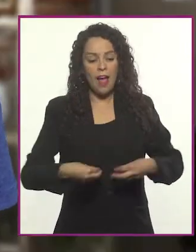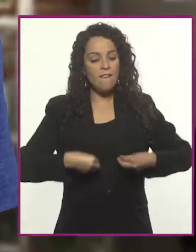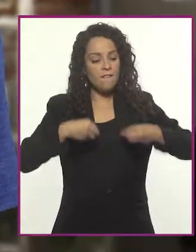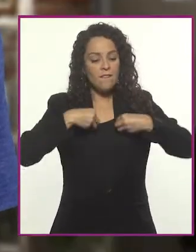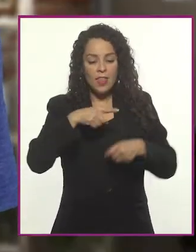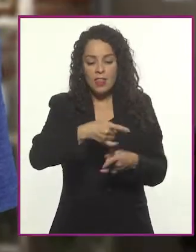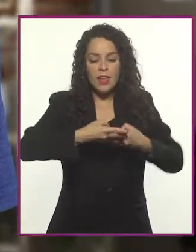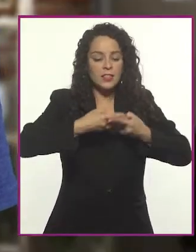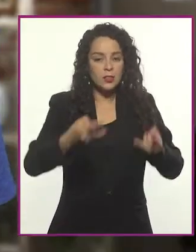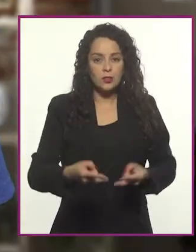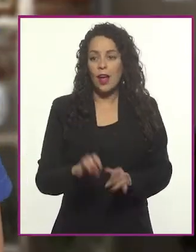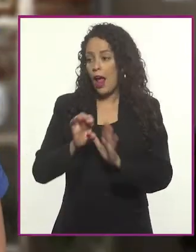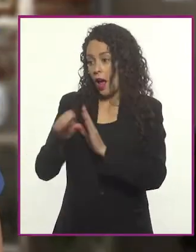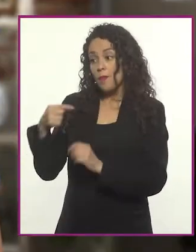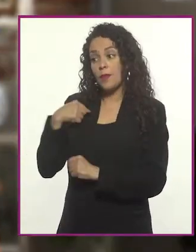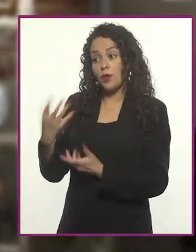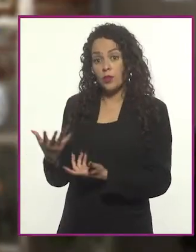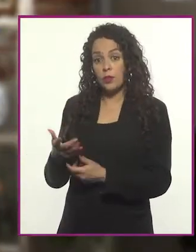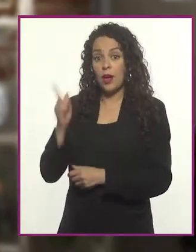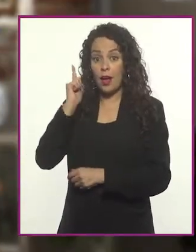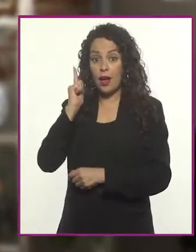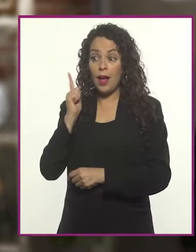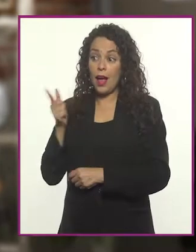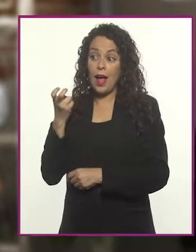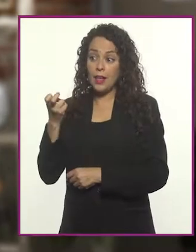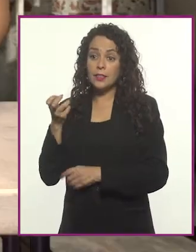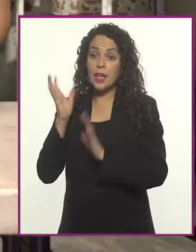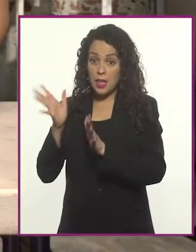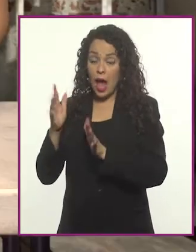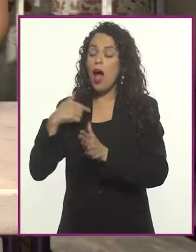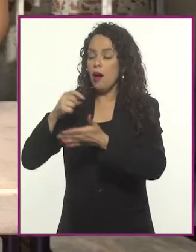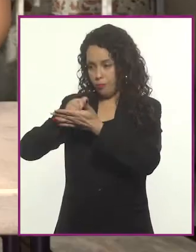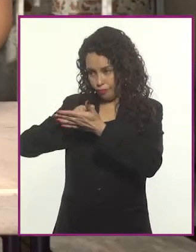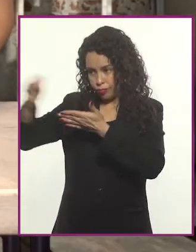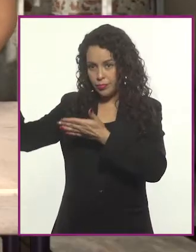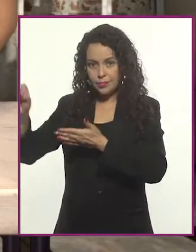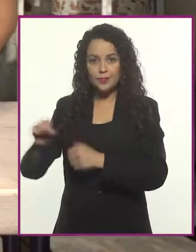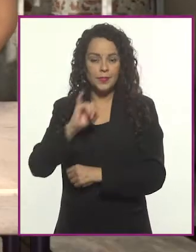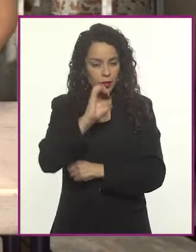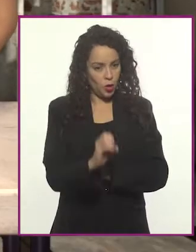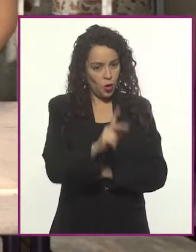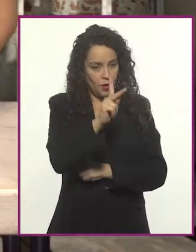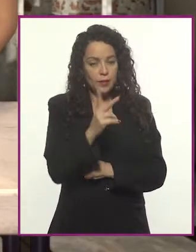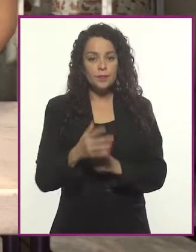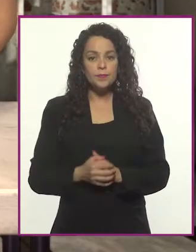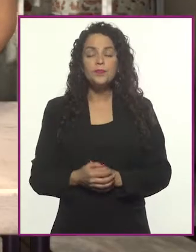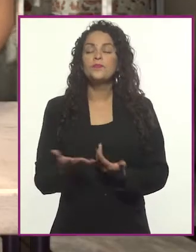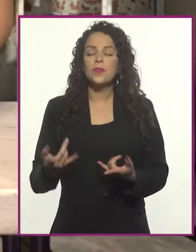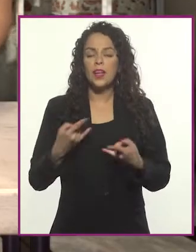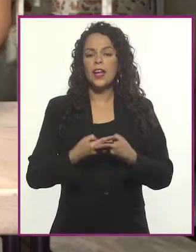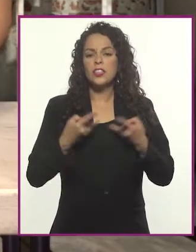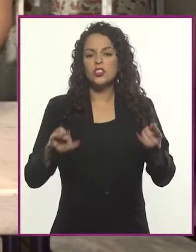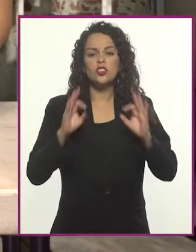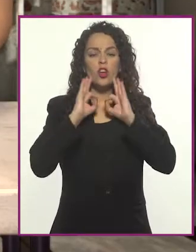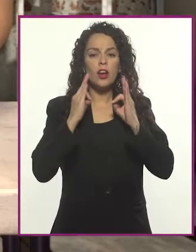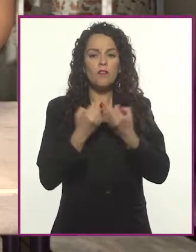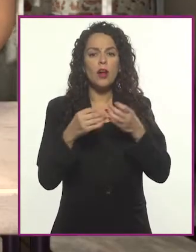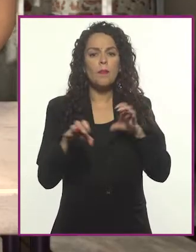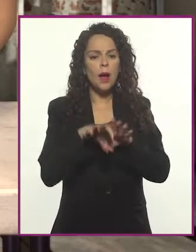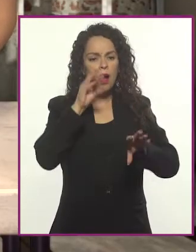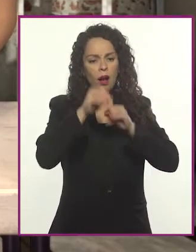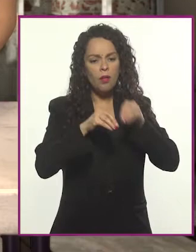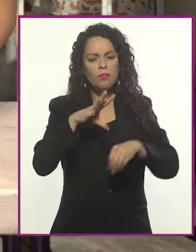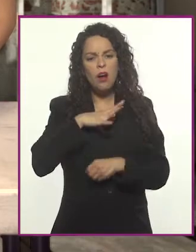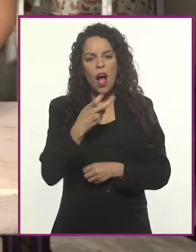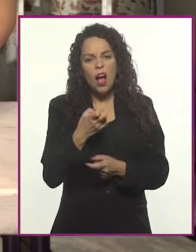Como ya lo hice. ¿Qué tal si palomeamos esta parte? ¡Exacto! Vamos a hablar de la forma de las historias y los elementos que podemos